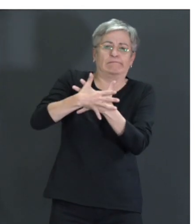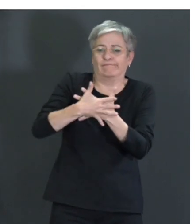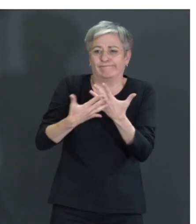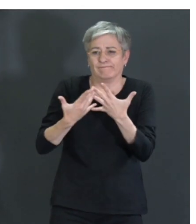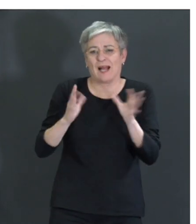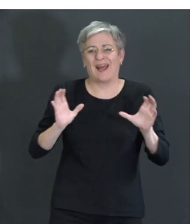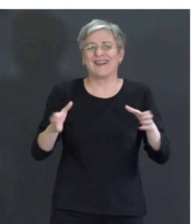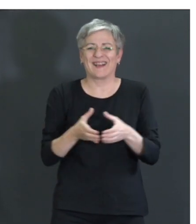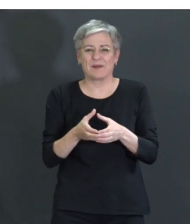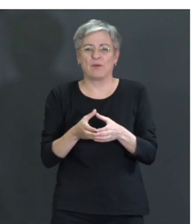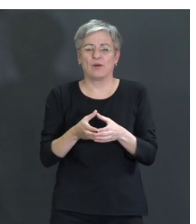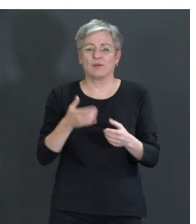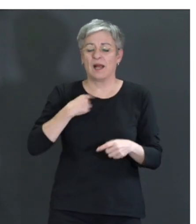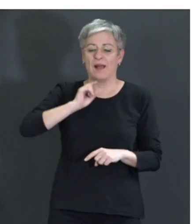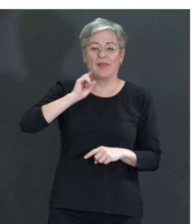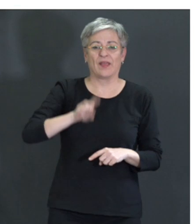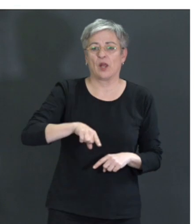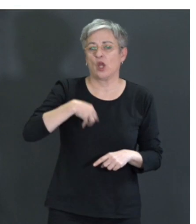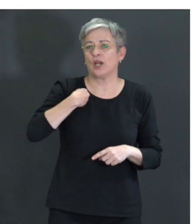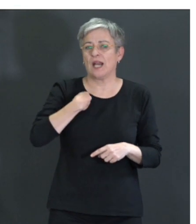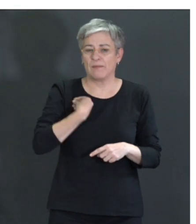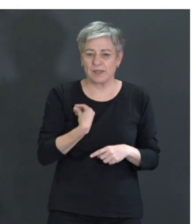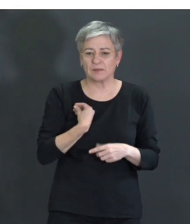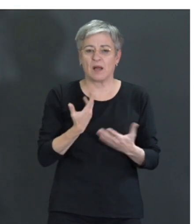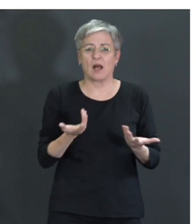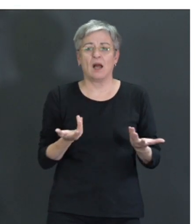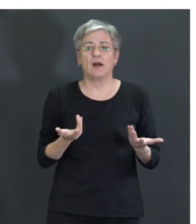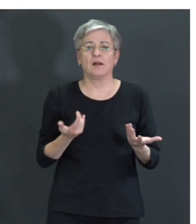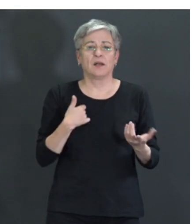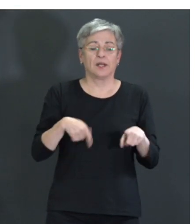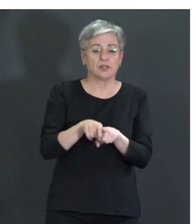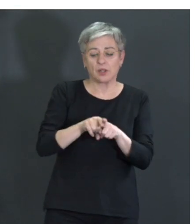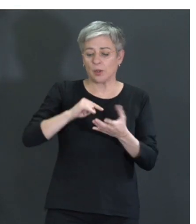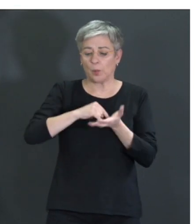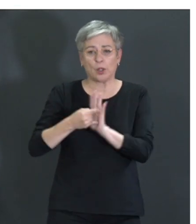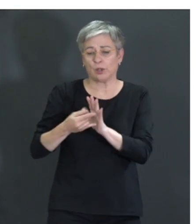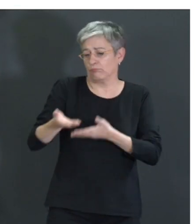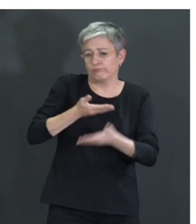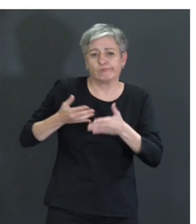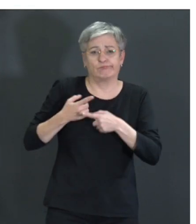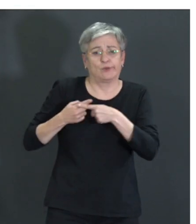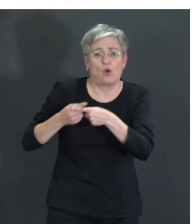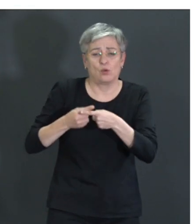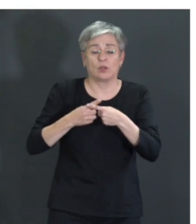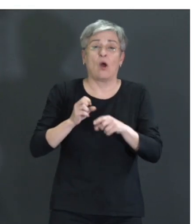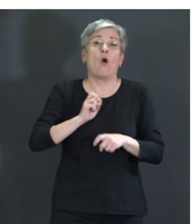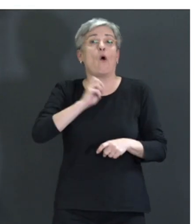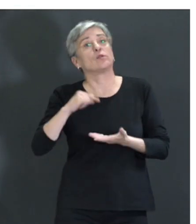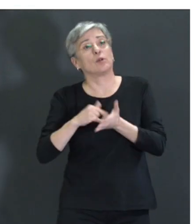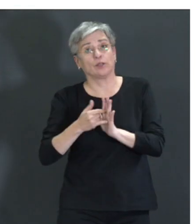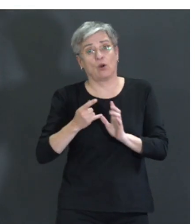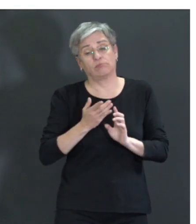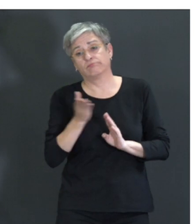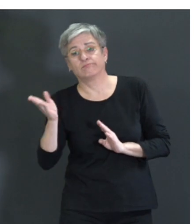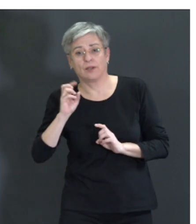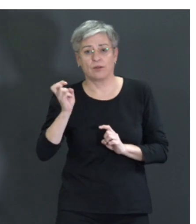¿no? La dirección es la misma y por lo tanto hacemos muchos proyectos conjuntos y otros no. Full Audit